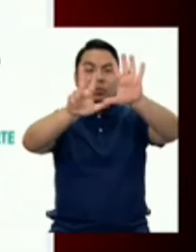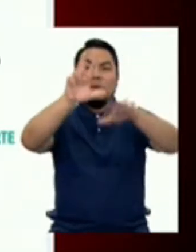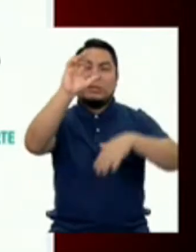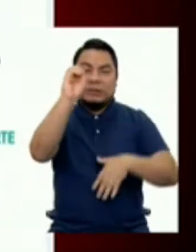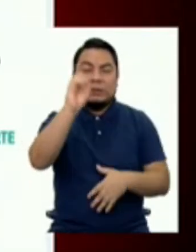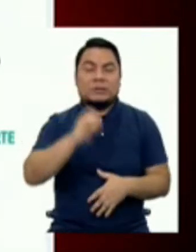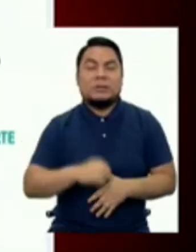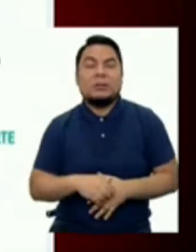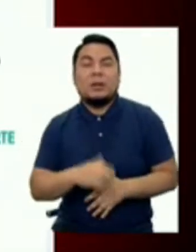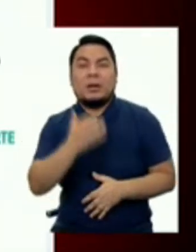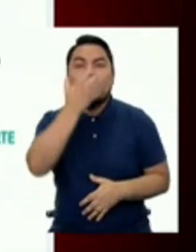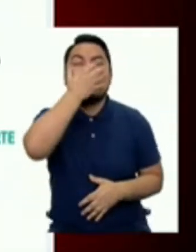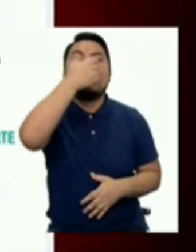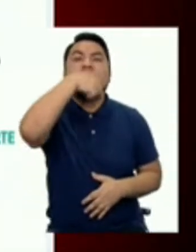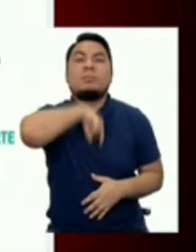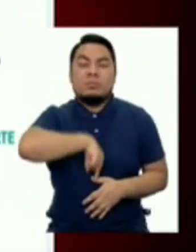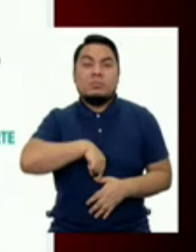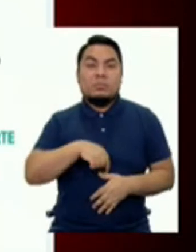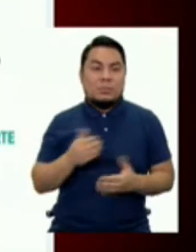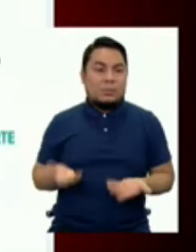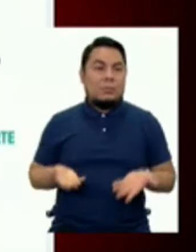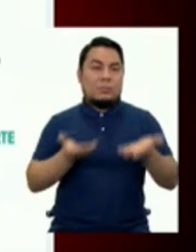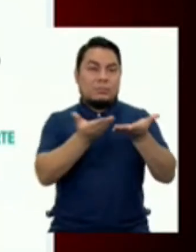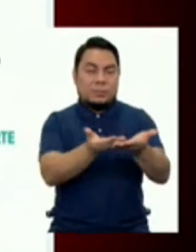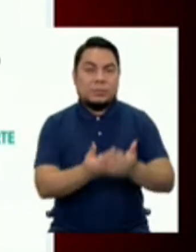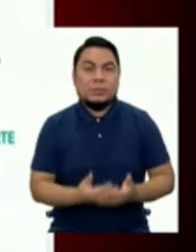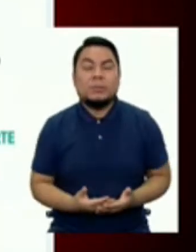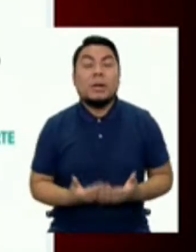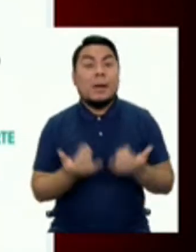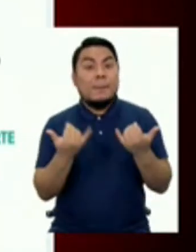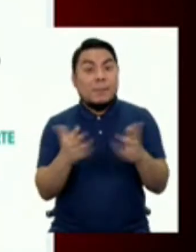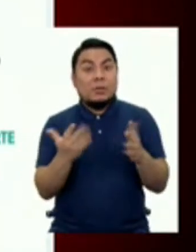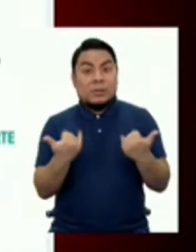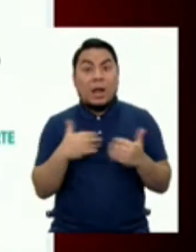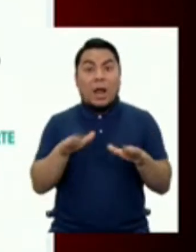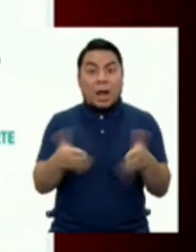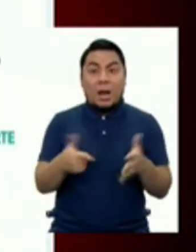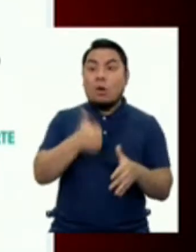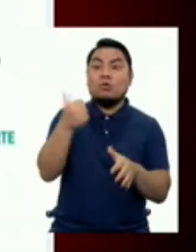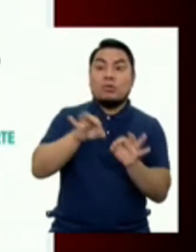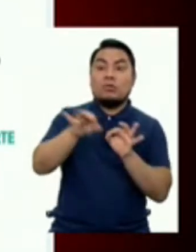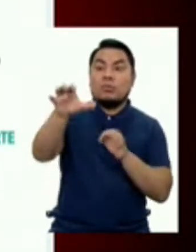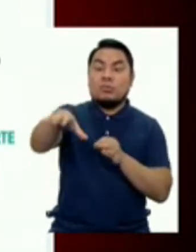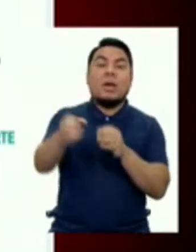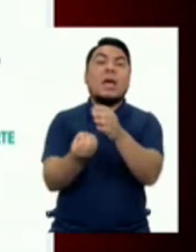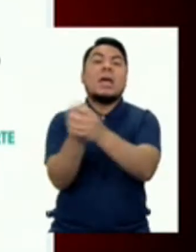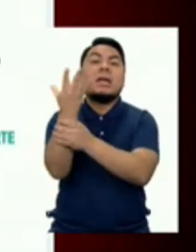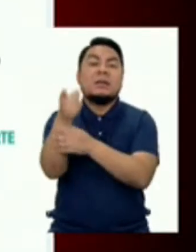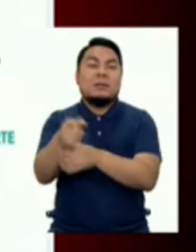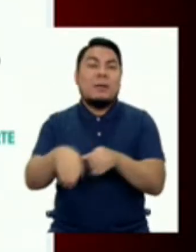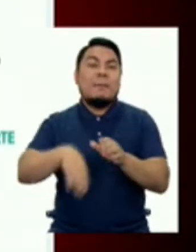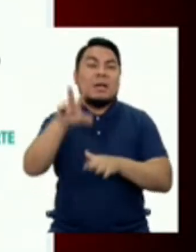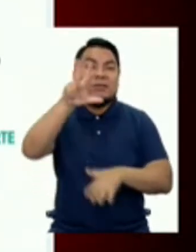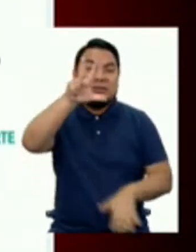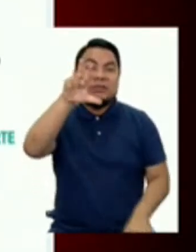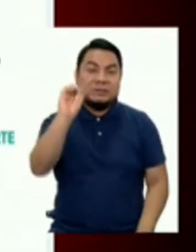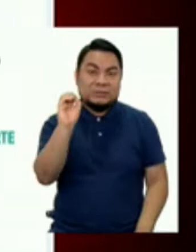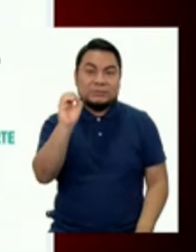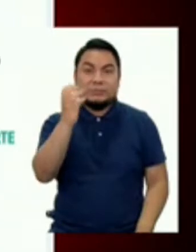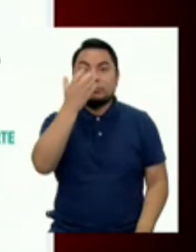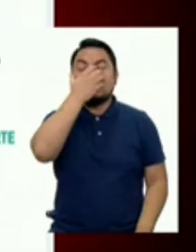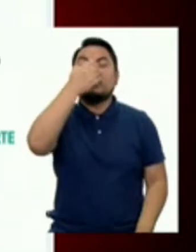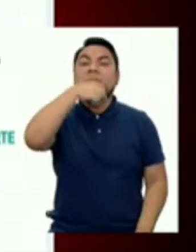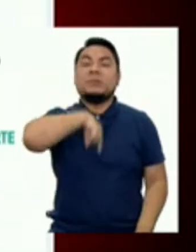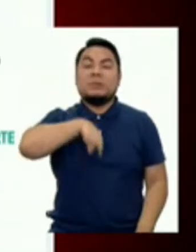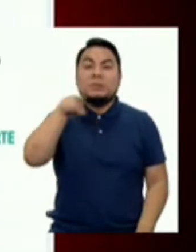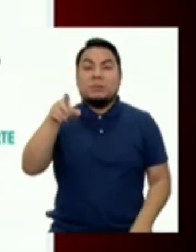280 ventiladores mecánicos. Pero tenemos regiones como Arequipa, que tiene más de 30